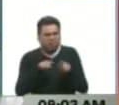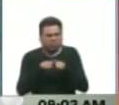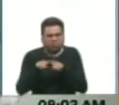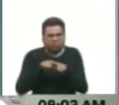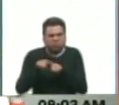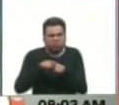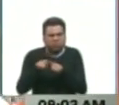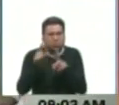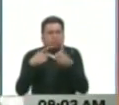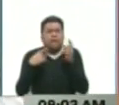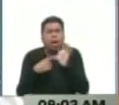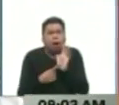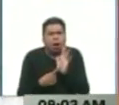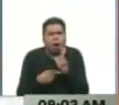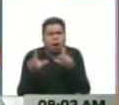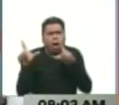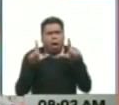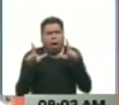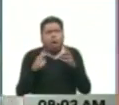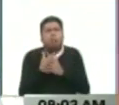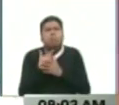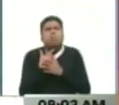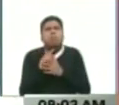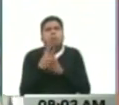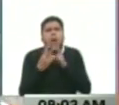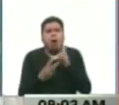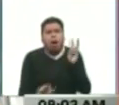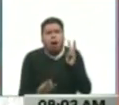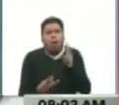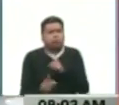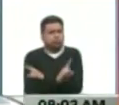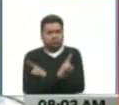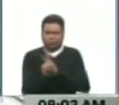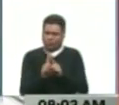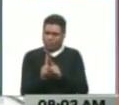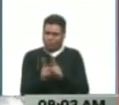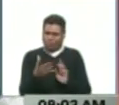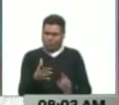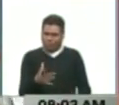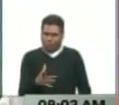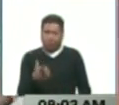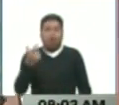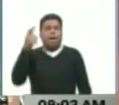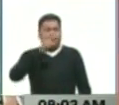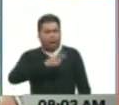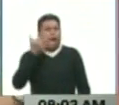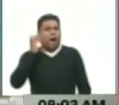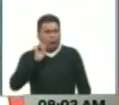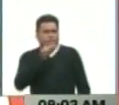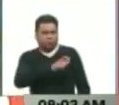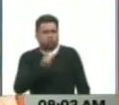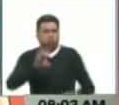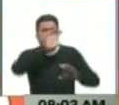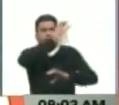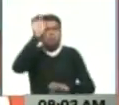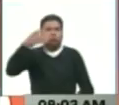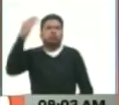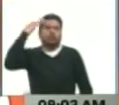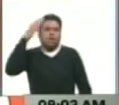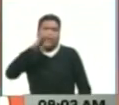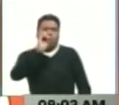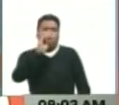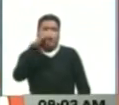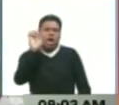que puede ser activado desde los pueblos y que puede ser mucho más efectivo a veces que lo que sucede en la OEA o lo que sucede a nivel